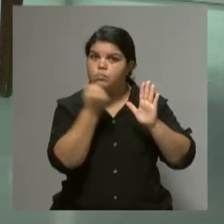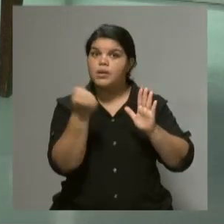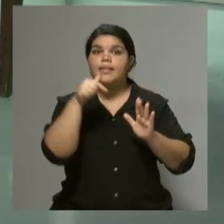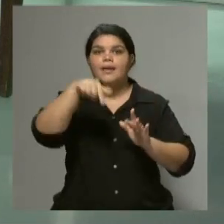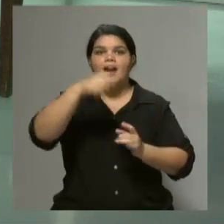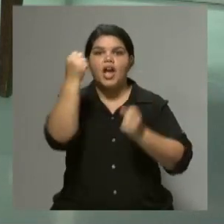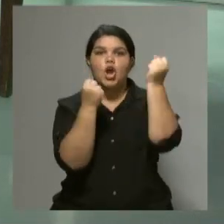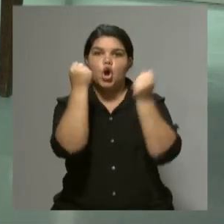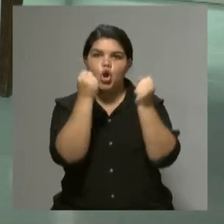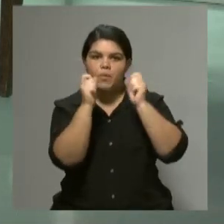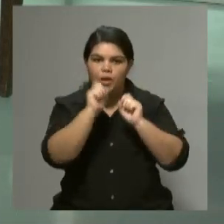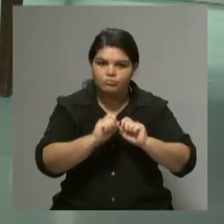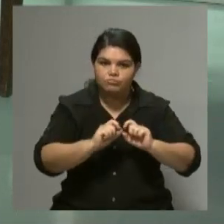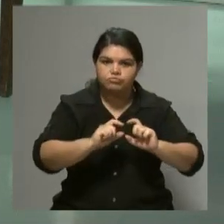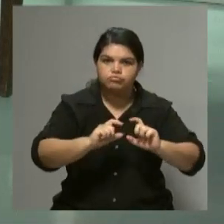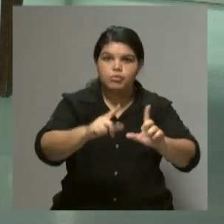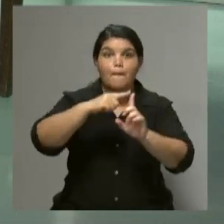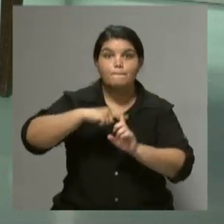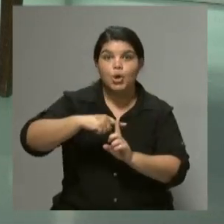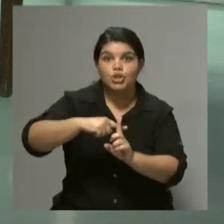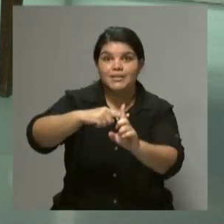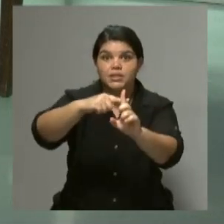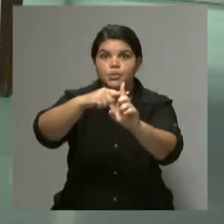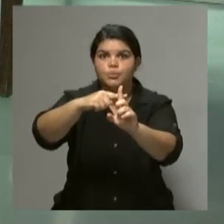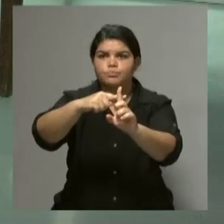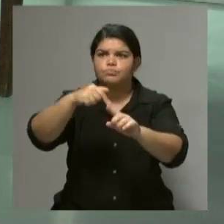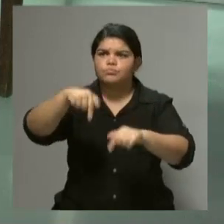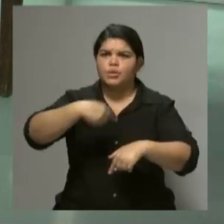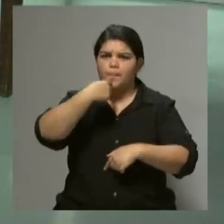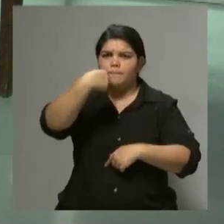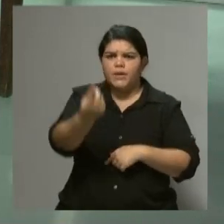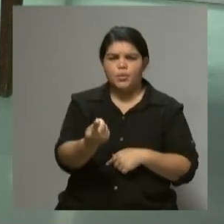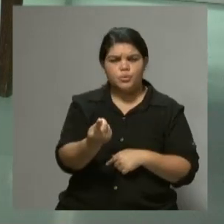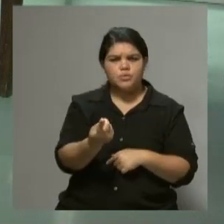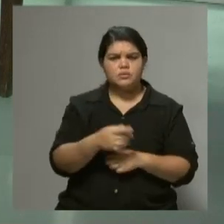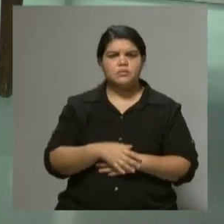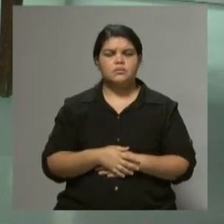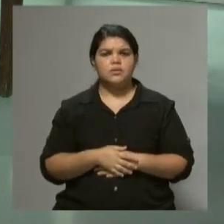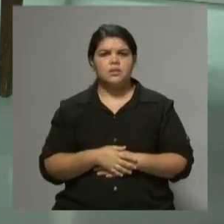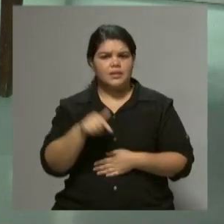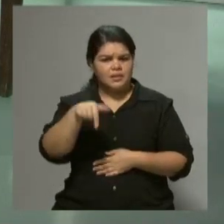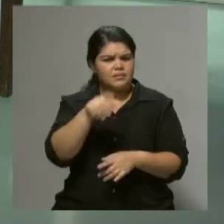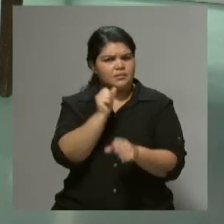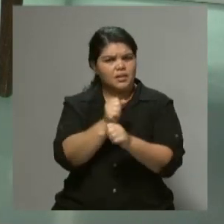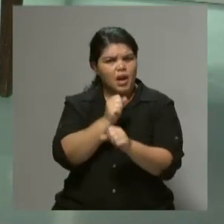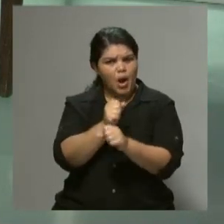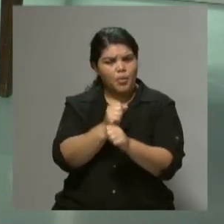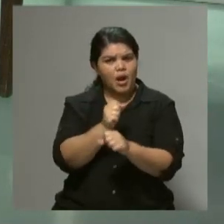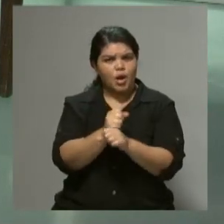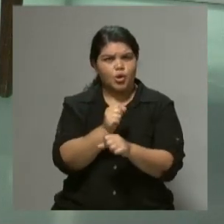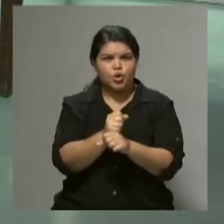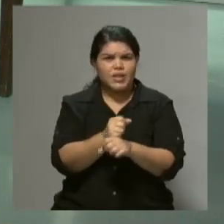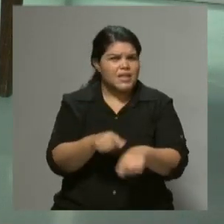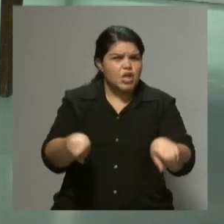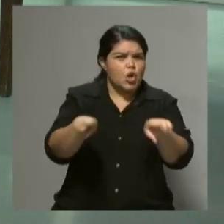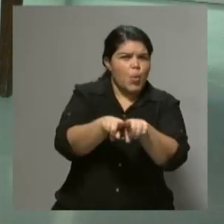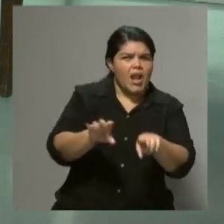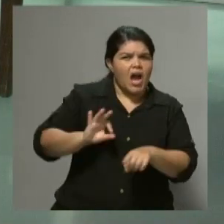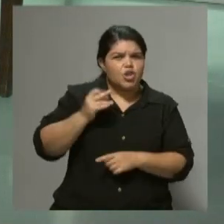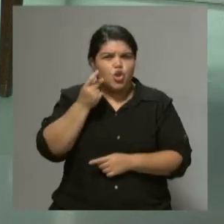Argentina, de una recuperación económica, pero la pregunta es, ¿se ha generado ese empleo al nivel que estaba en el